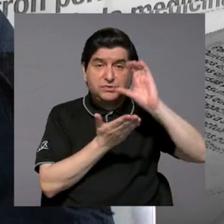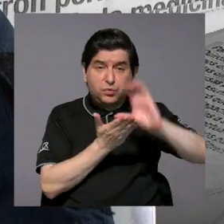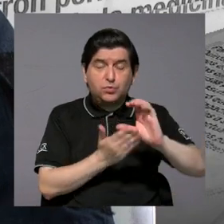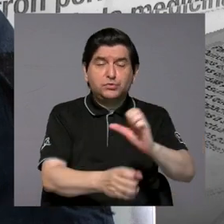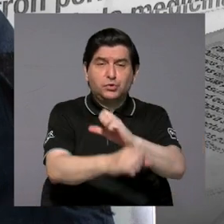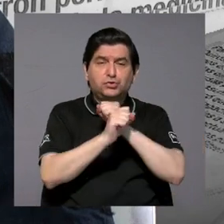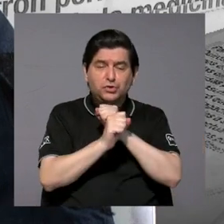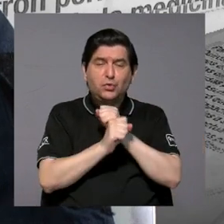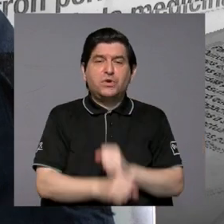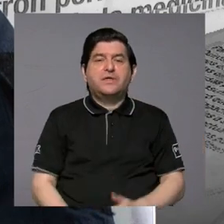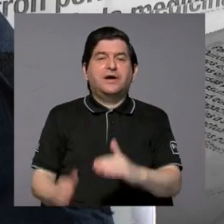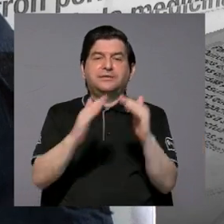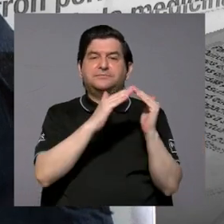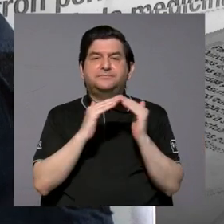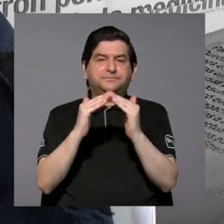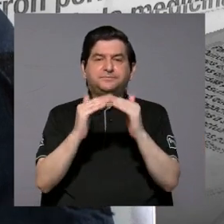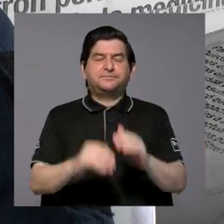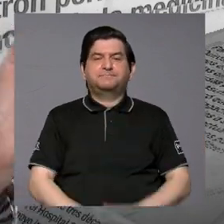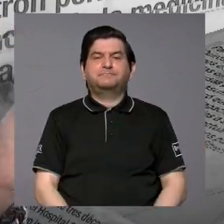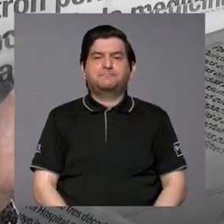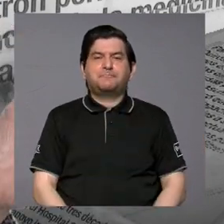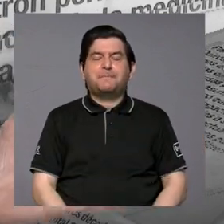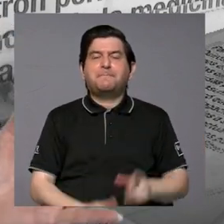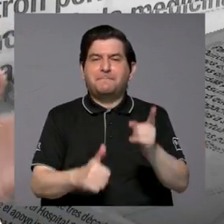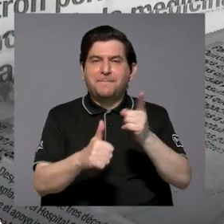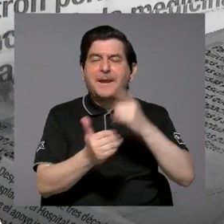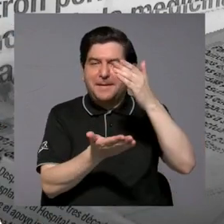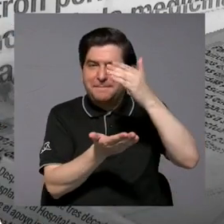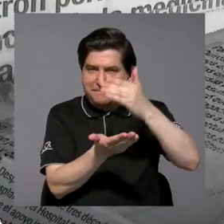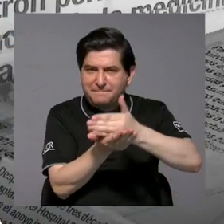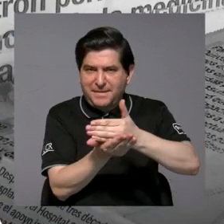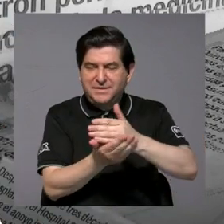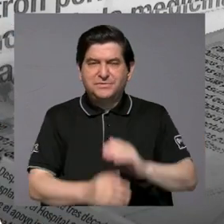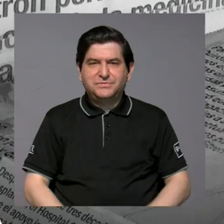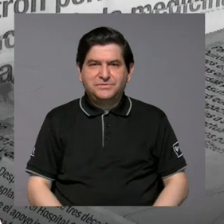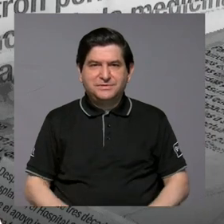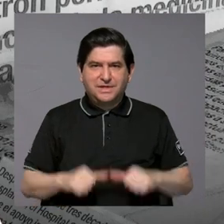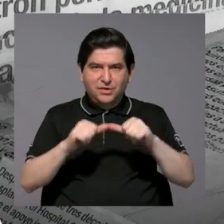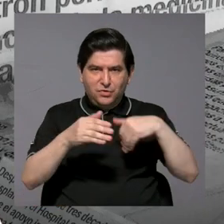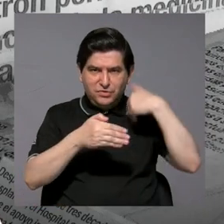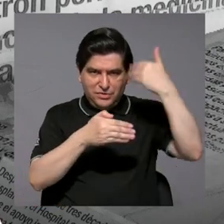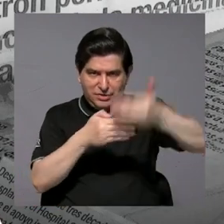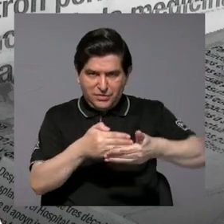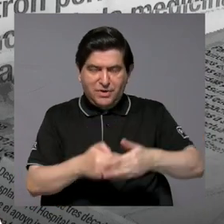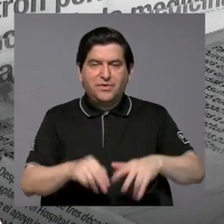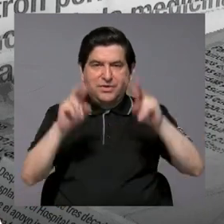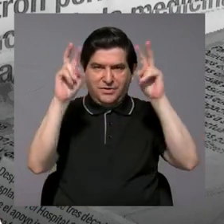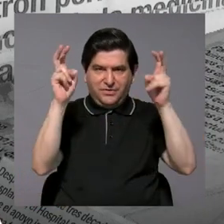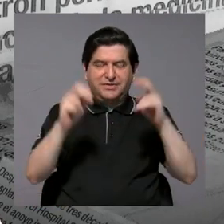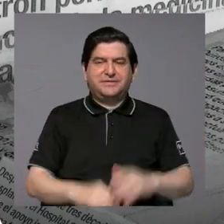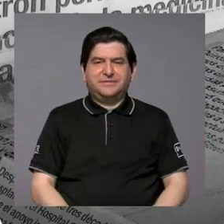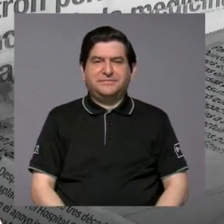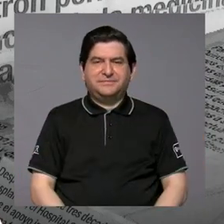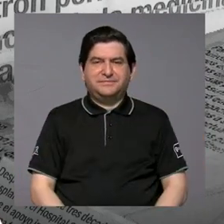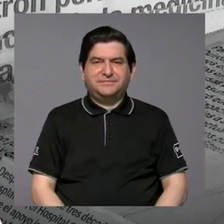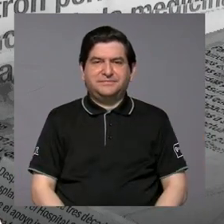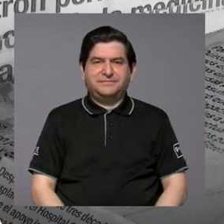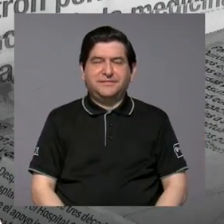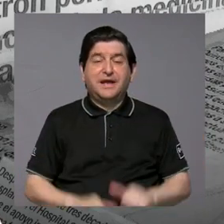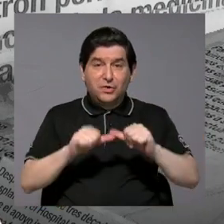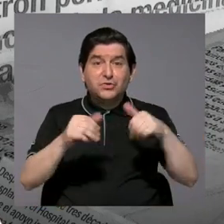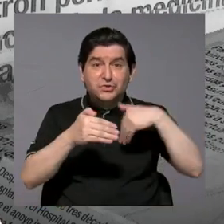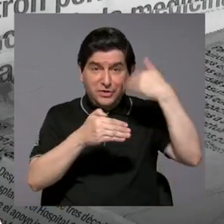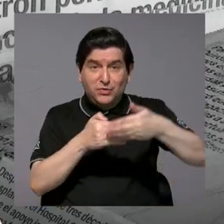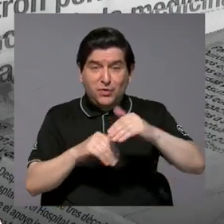seguridad comunitaria Okay vamos a hacer una pausa y enseguida continuamos con el tema Ya estamos de regreso